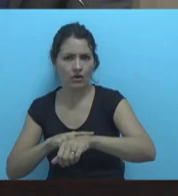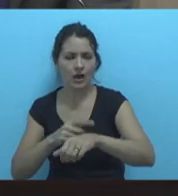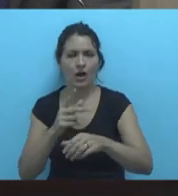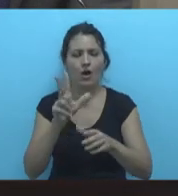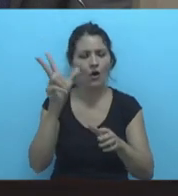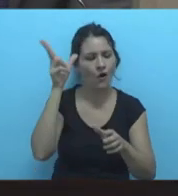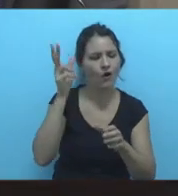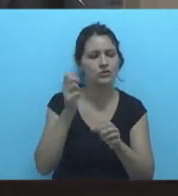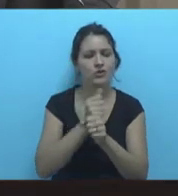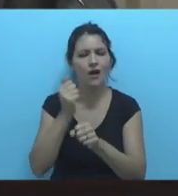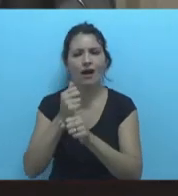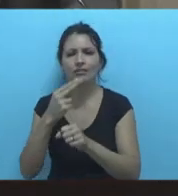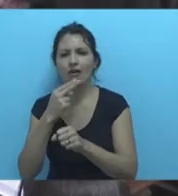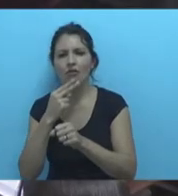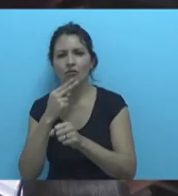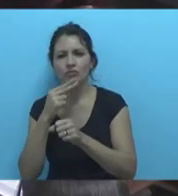¿En consideración el proyecto?